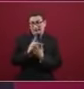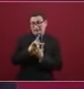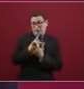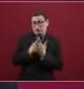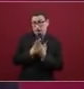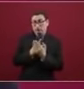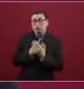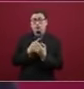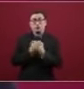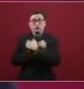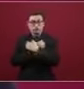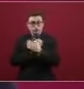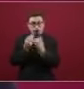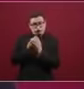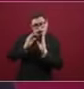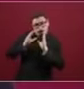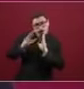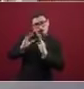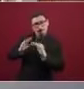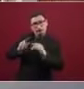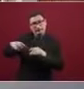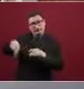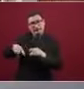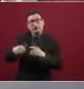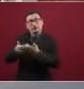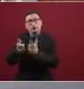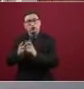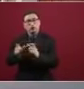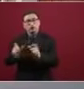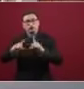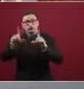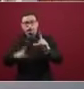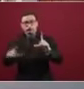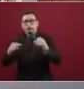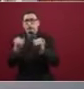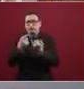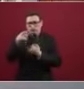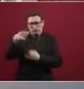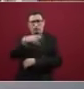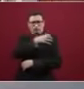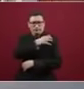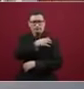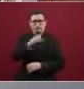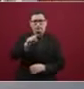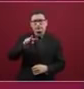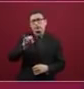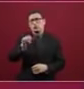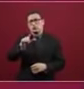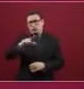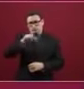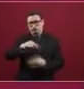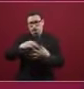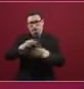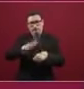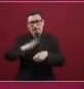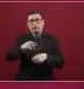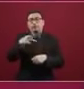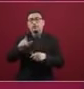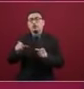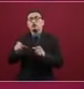que podrá abundar también el general Sandoval, el eje fundamental es